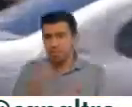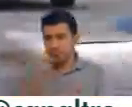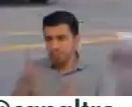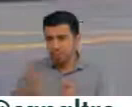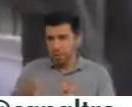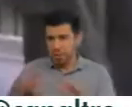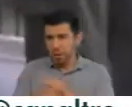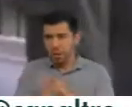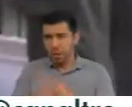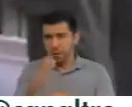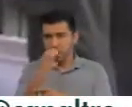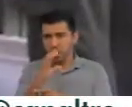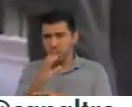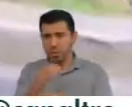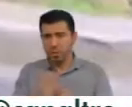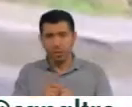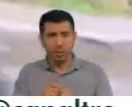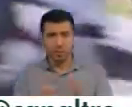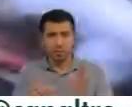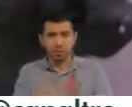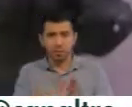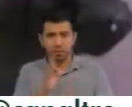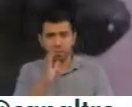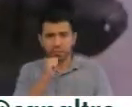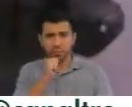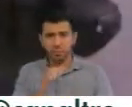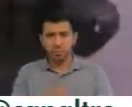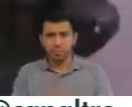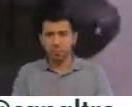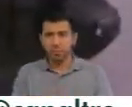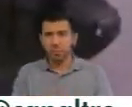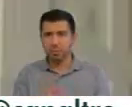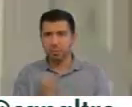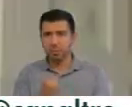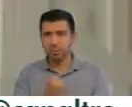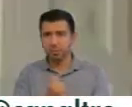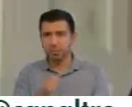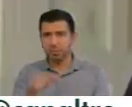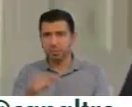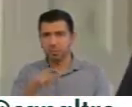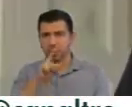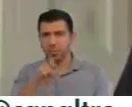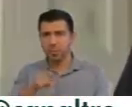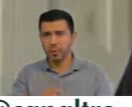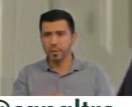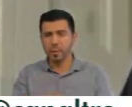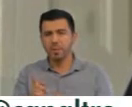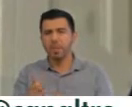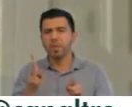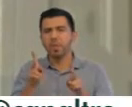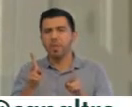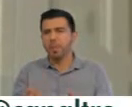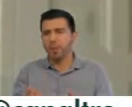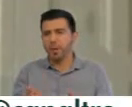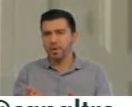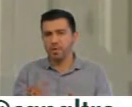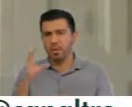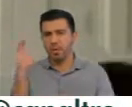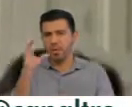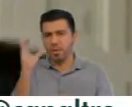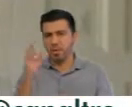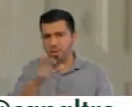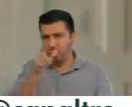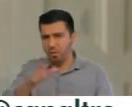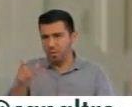ingresan ilegalmente estos vehículos para usarlos en el transporte ilegal son personas colombianas pero que también motos de venezuela porque ya son